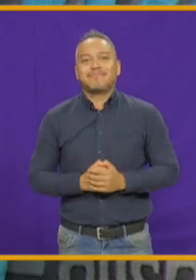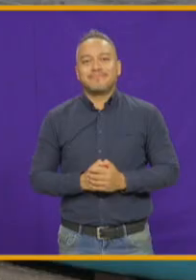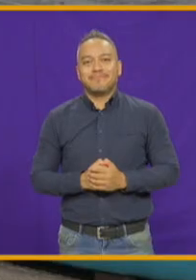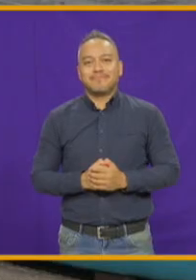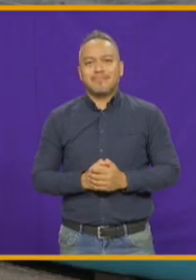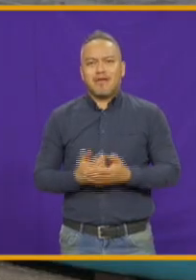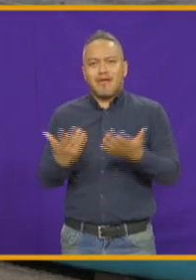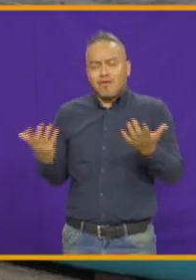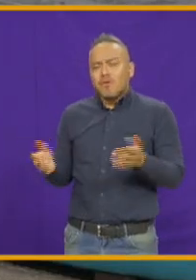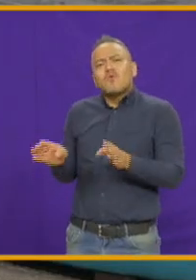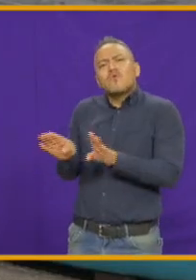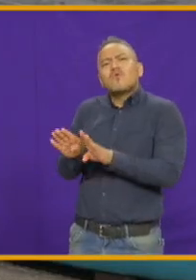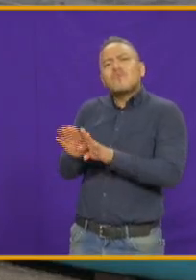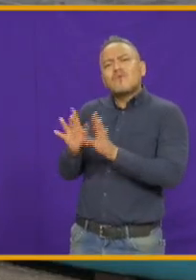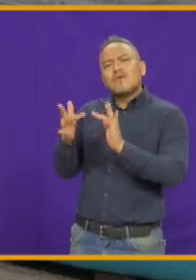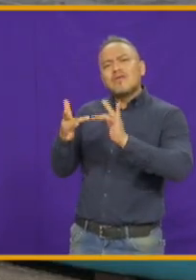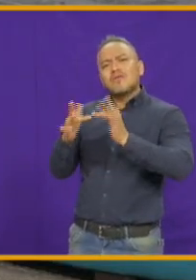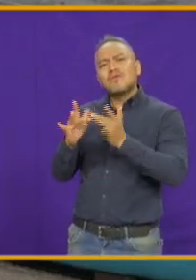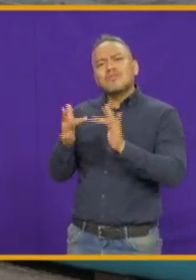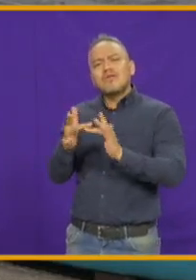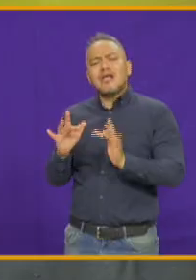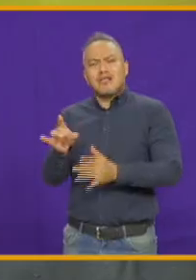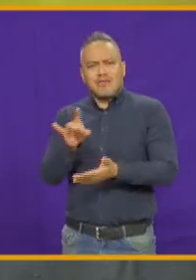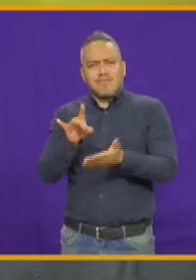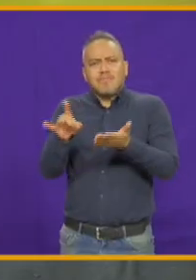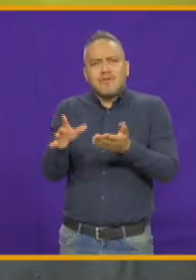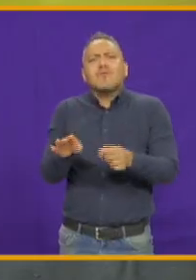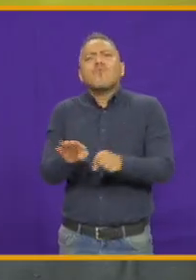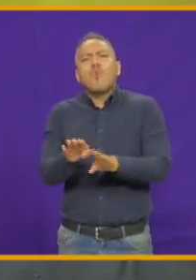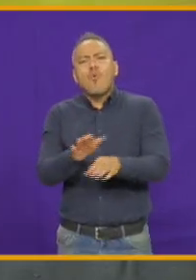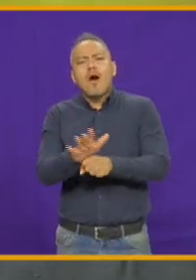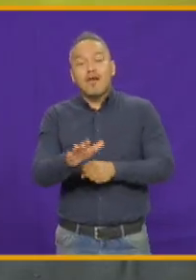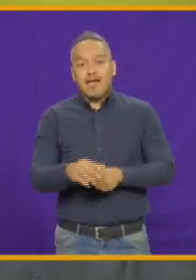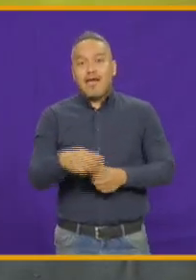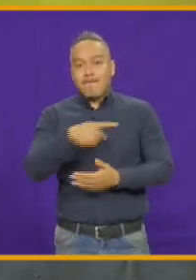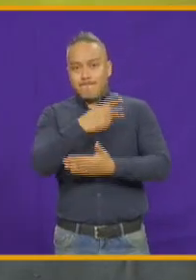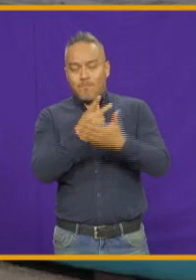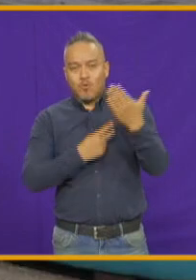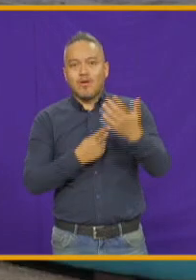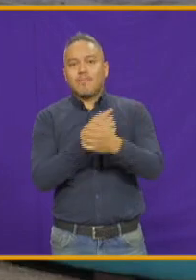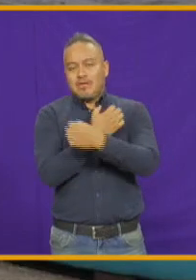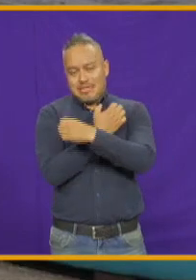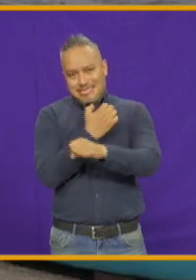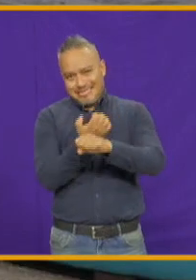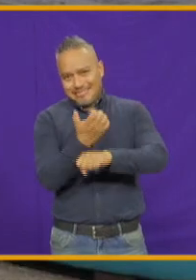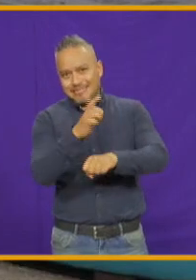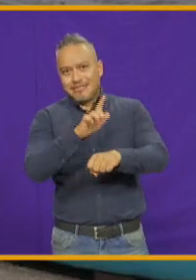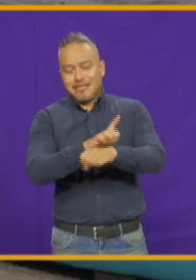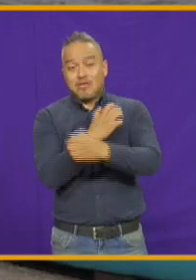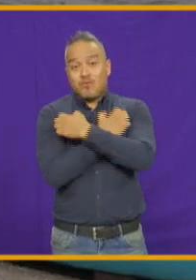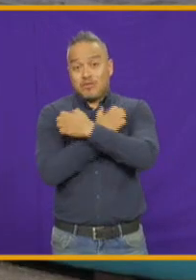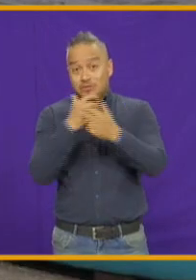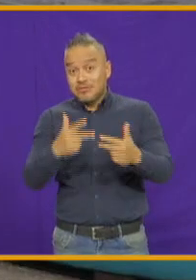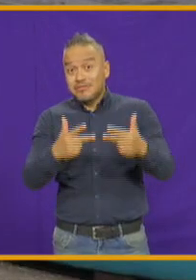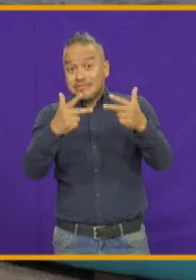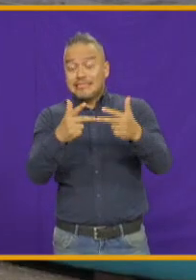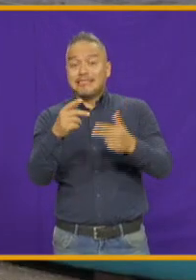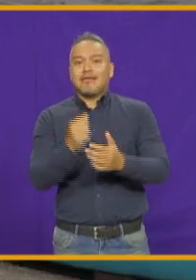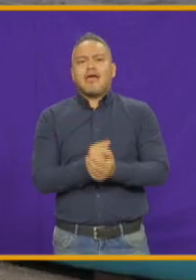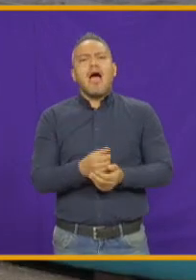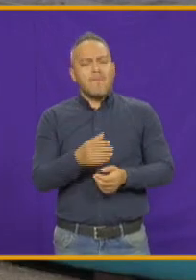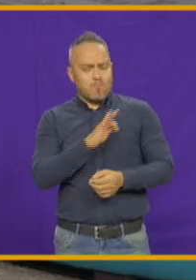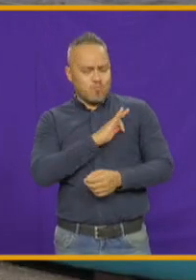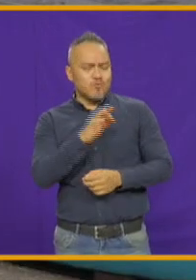cómo están en redes sociales para comunicarnos con ustedes o algún teléfono el programa Estatal de educación a distancia no se encuentran en Facebook y